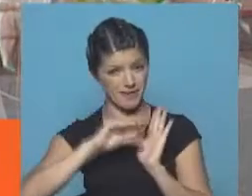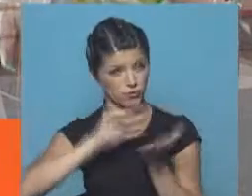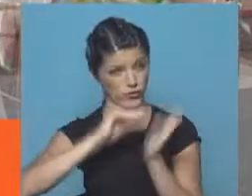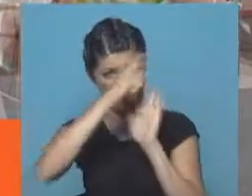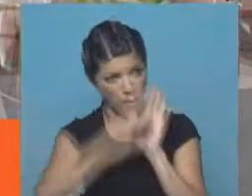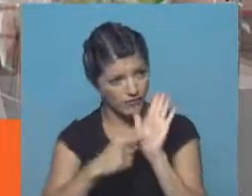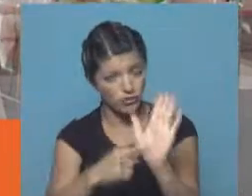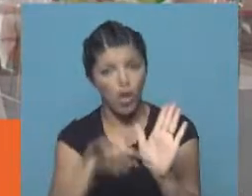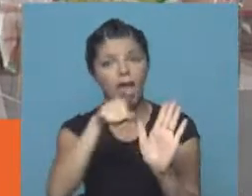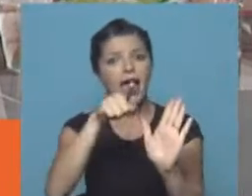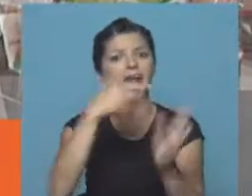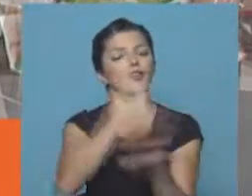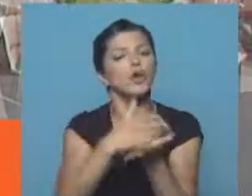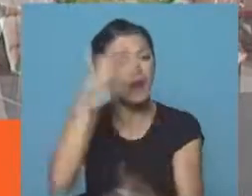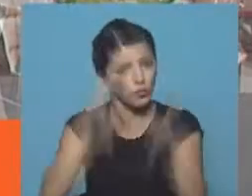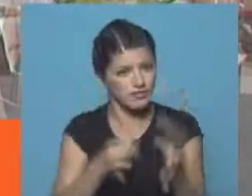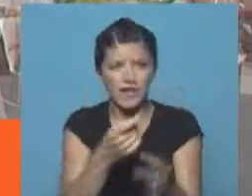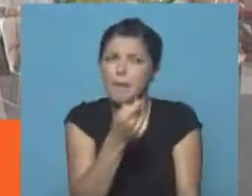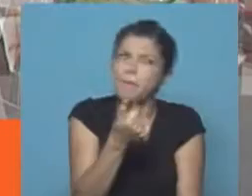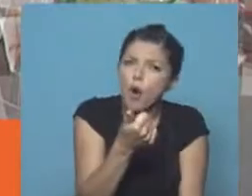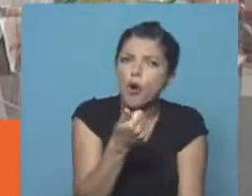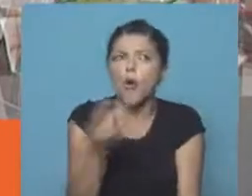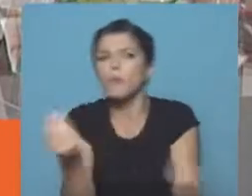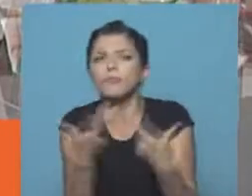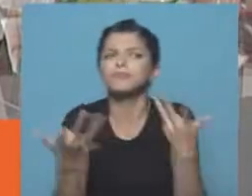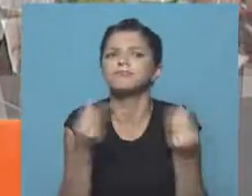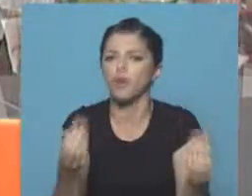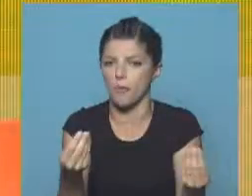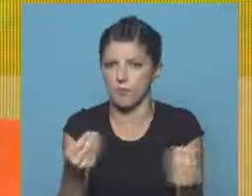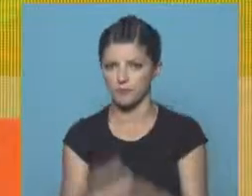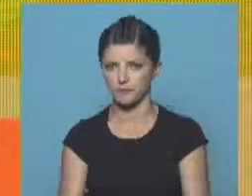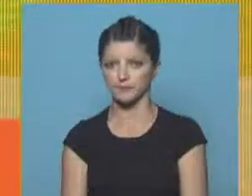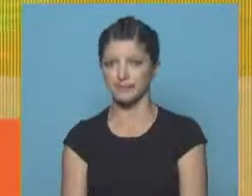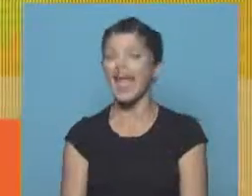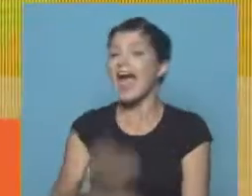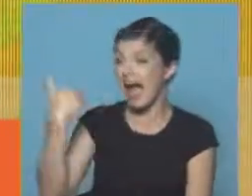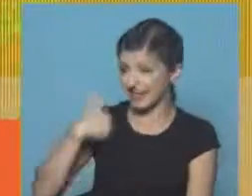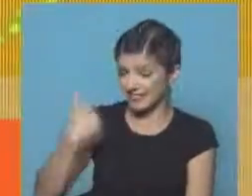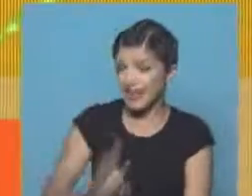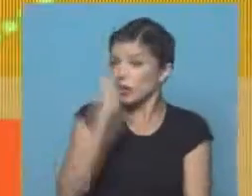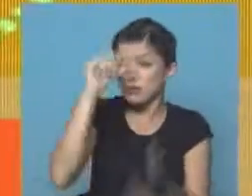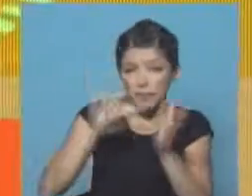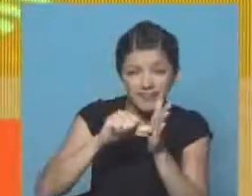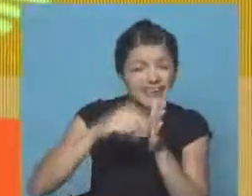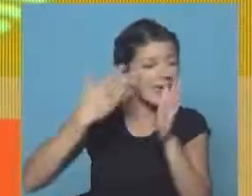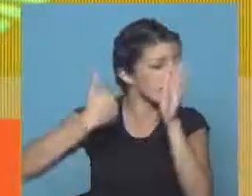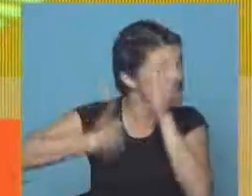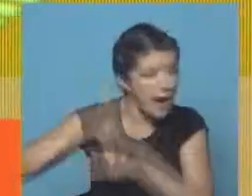mal administrado o es insuficiente? Argentina es uno de los países que más gasta en la región en justicia.